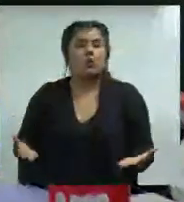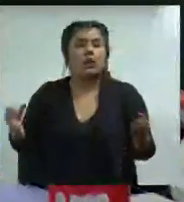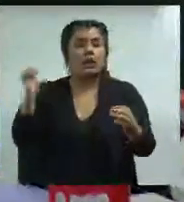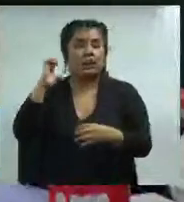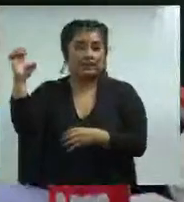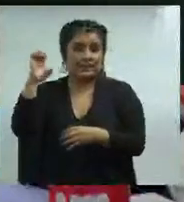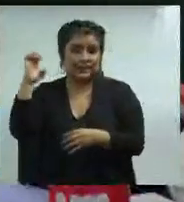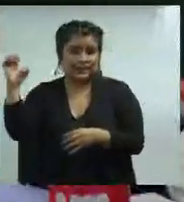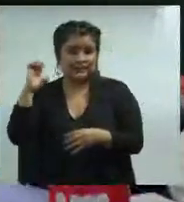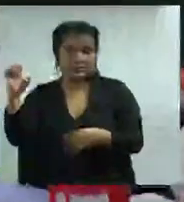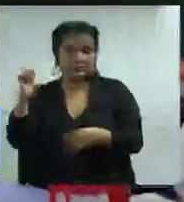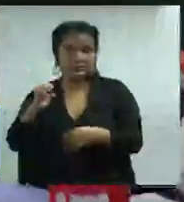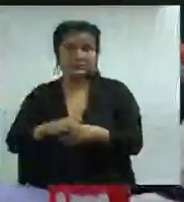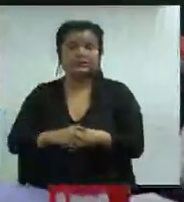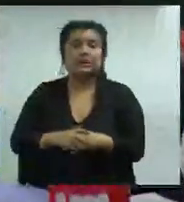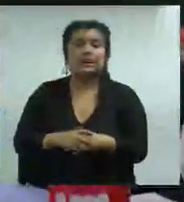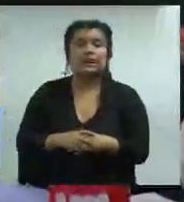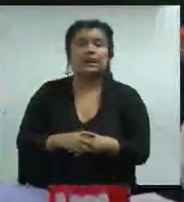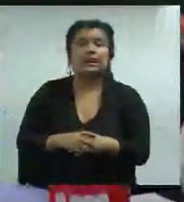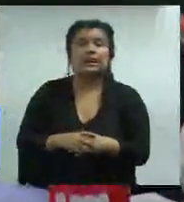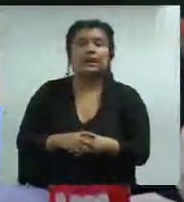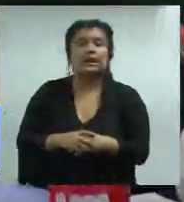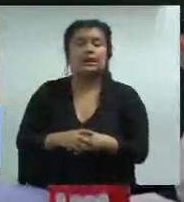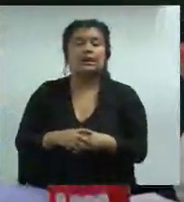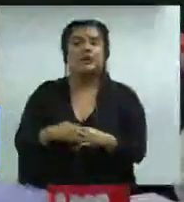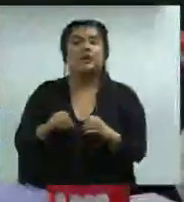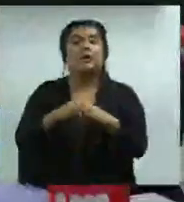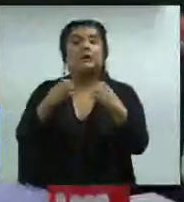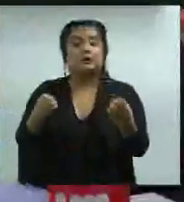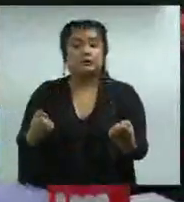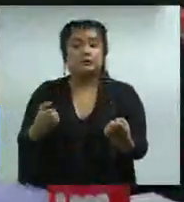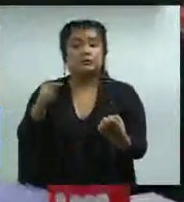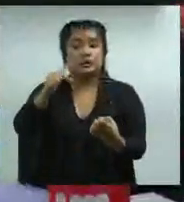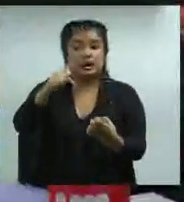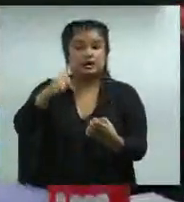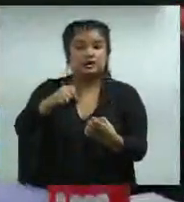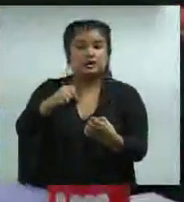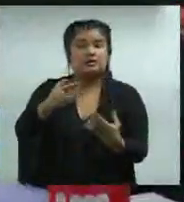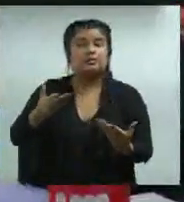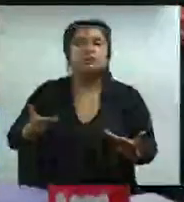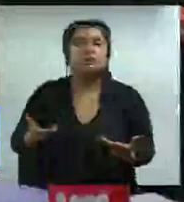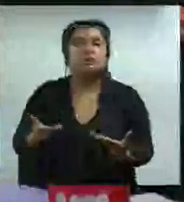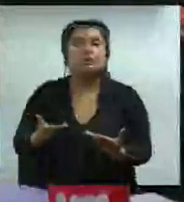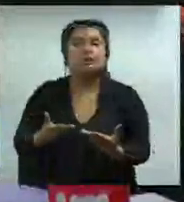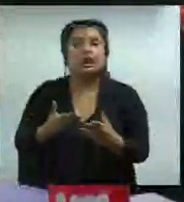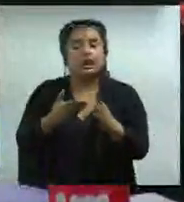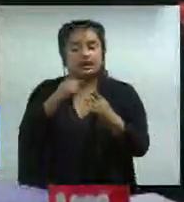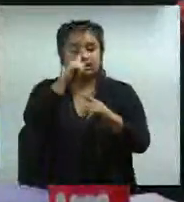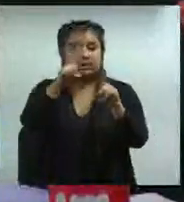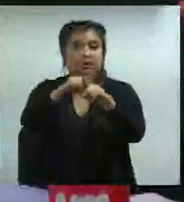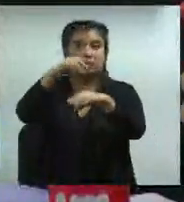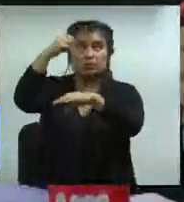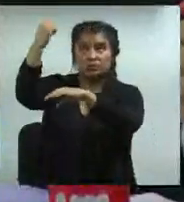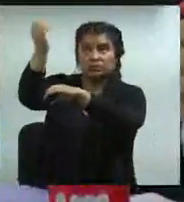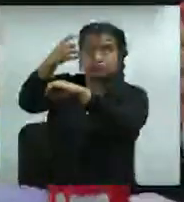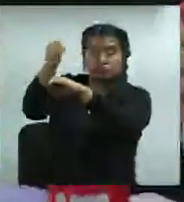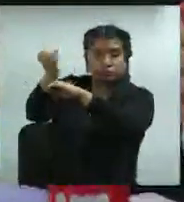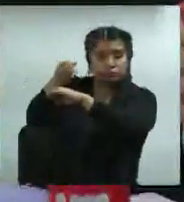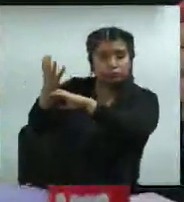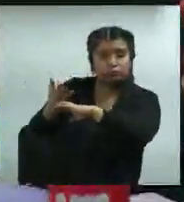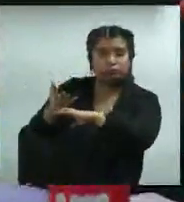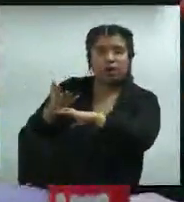emergencia, porque no son, digamos, todos son al mismo nivel. Y donde han aparecido algunos helicópteros es porque